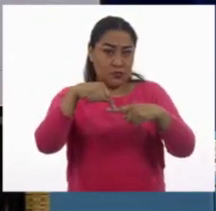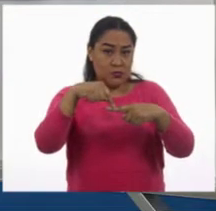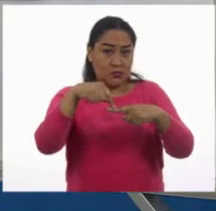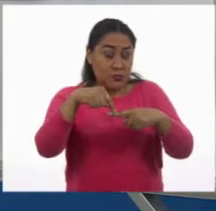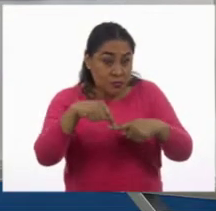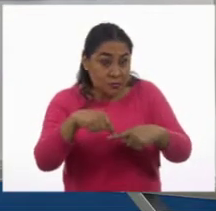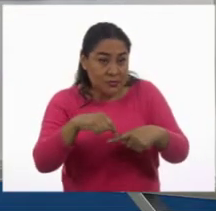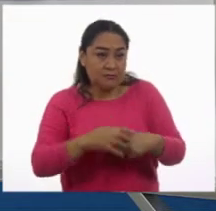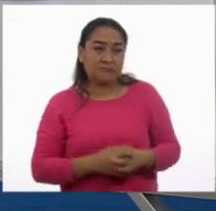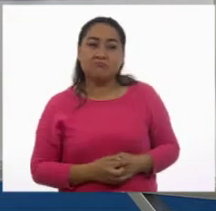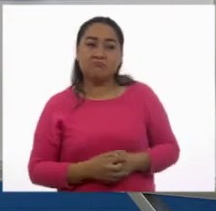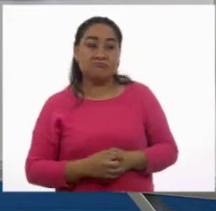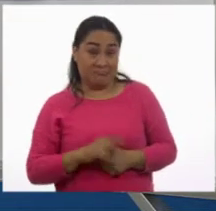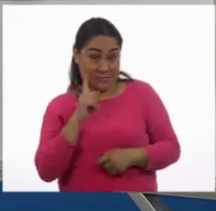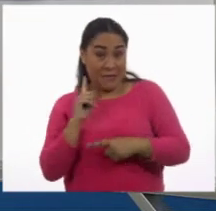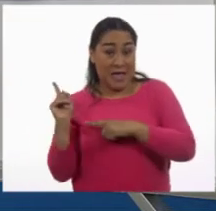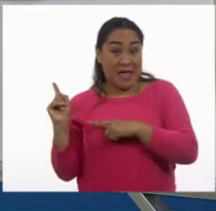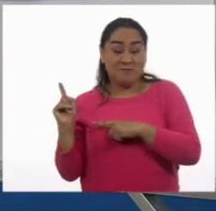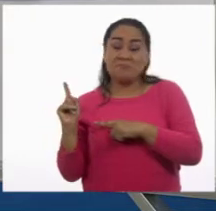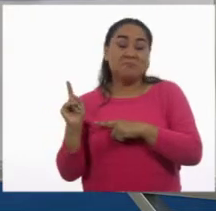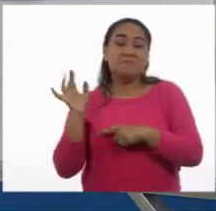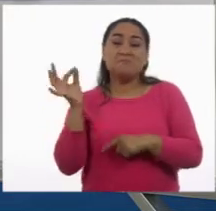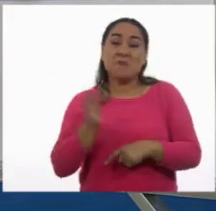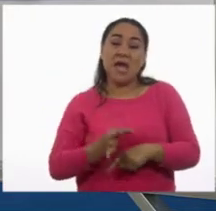Tocado. Tocado.